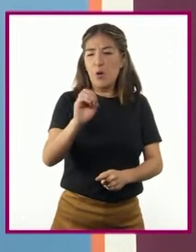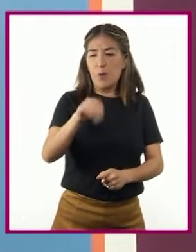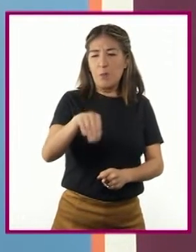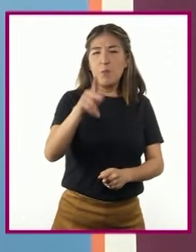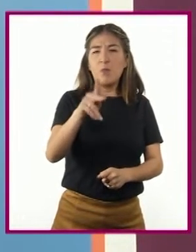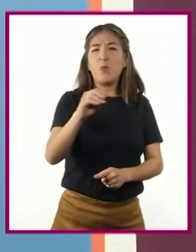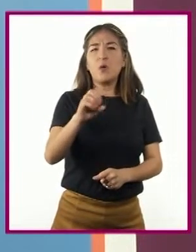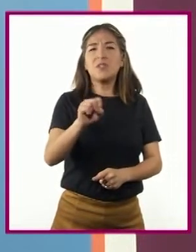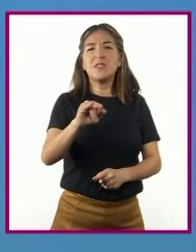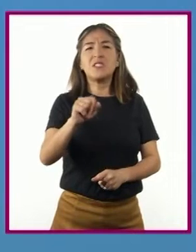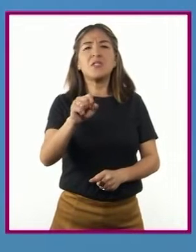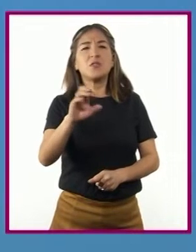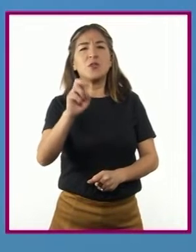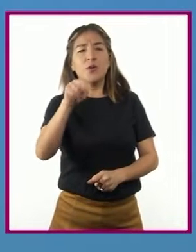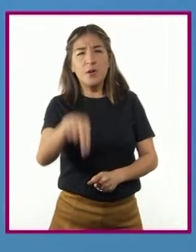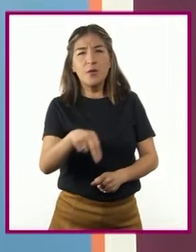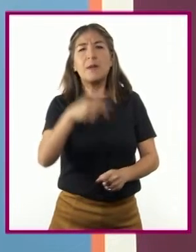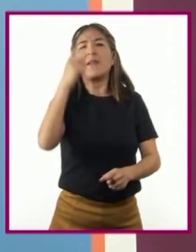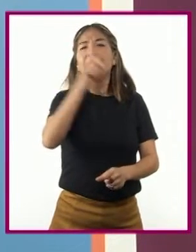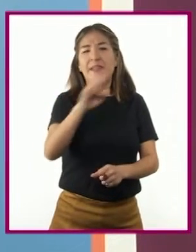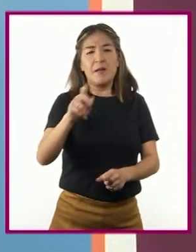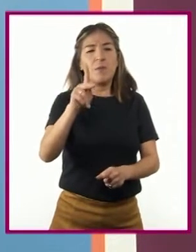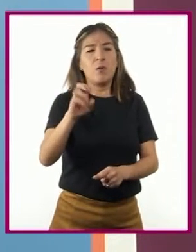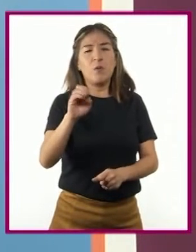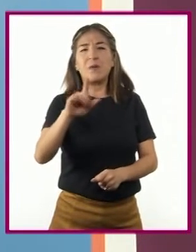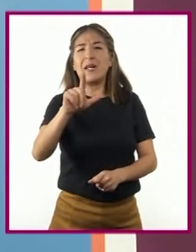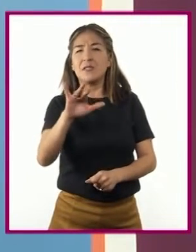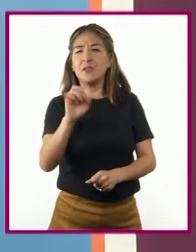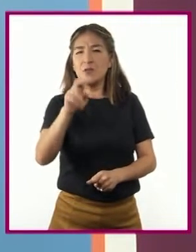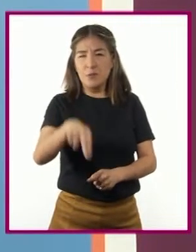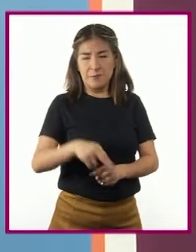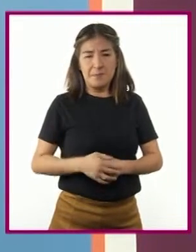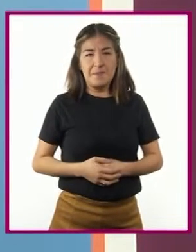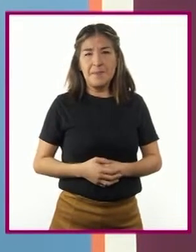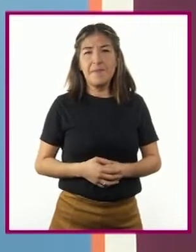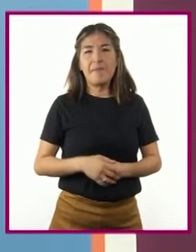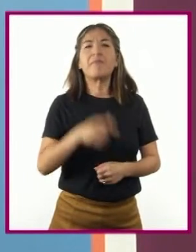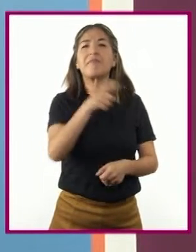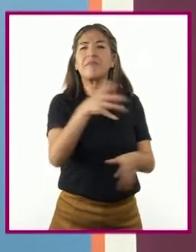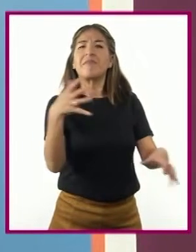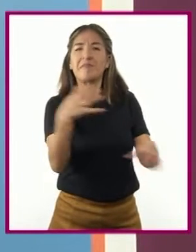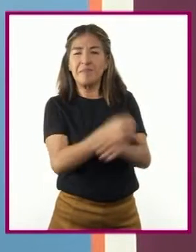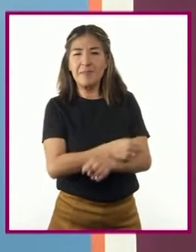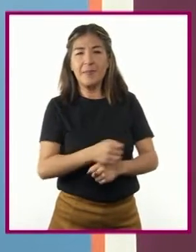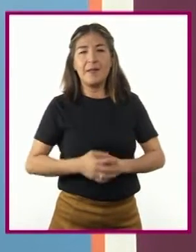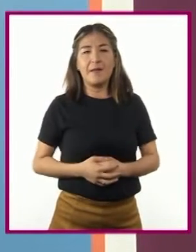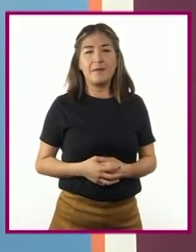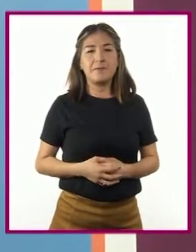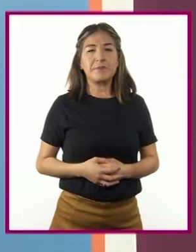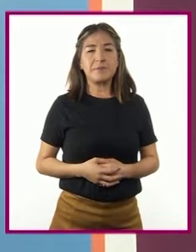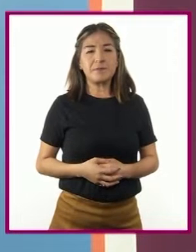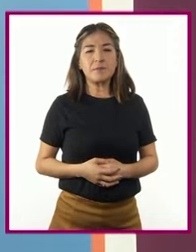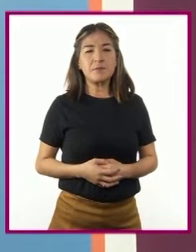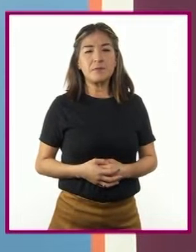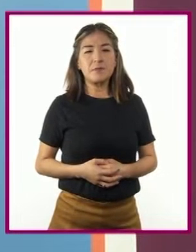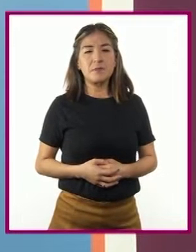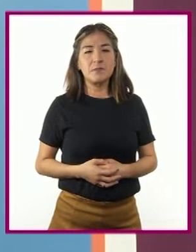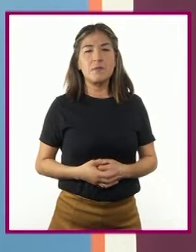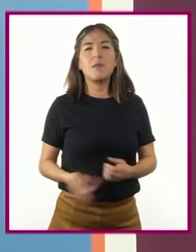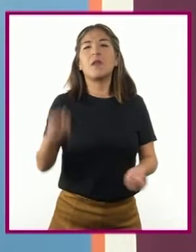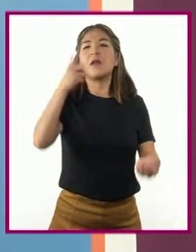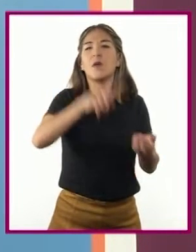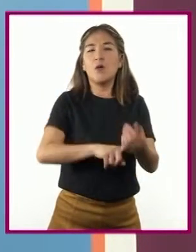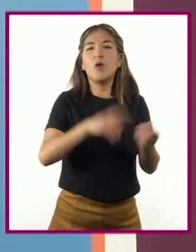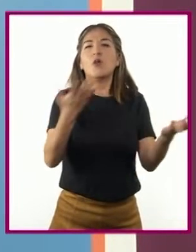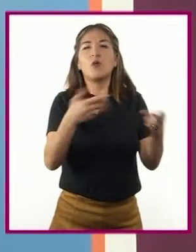la población? De acuerdo. La composición de la población se refiere a la estructura de la población